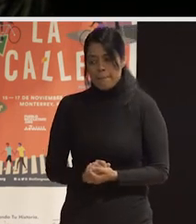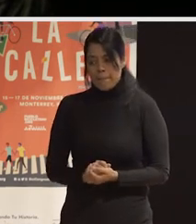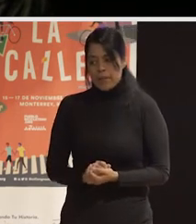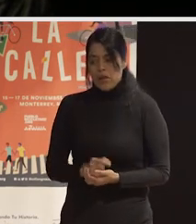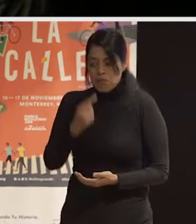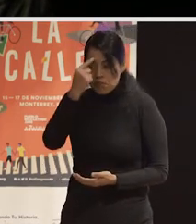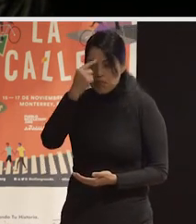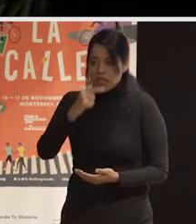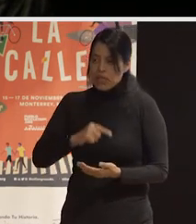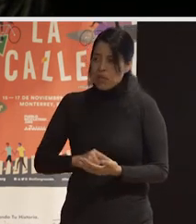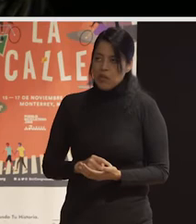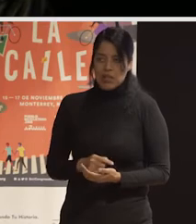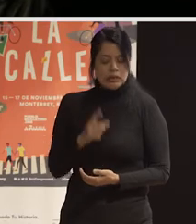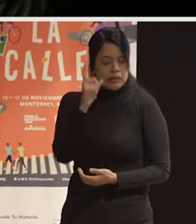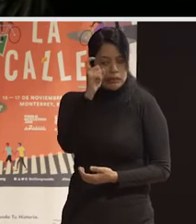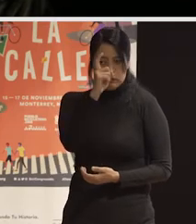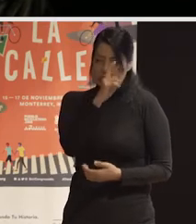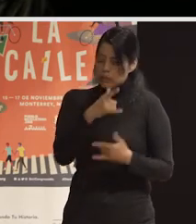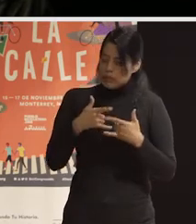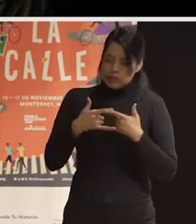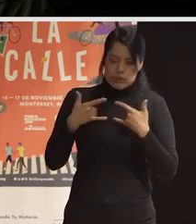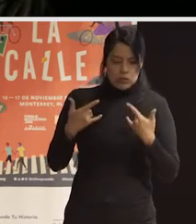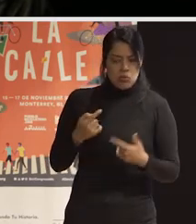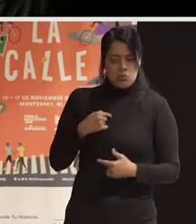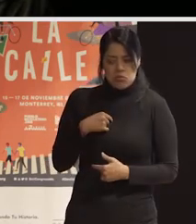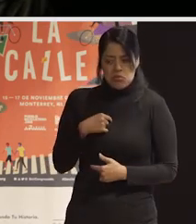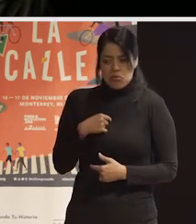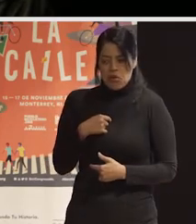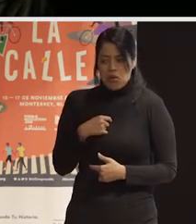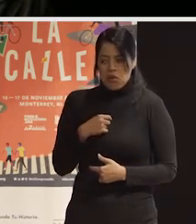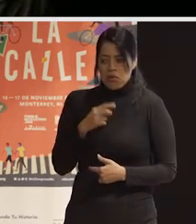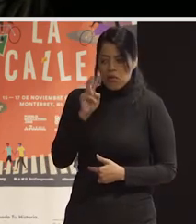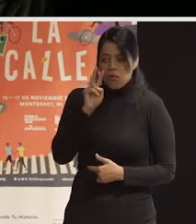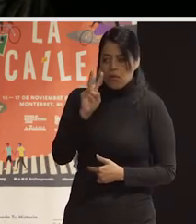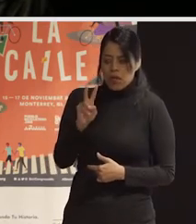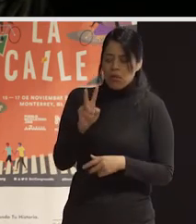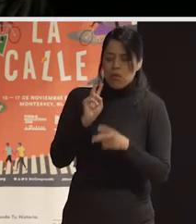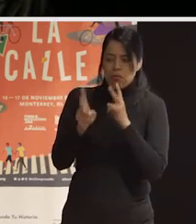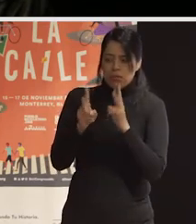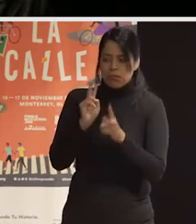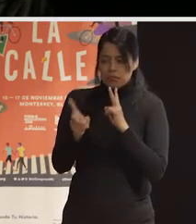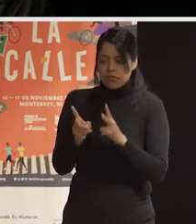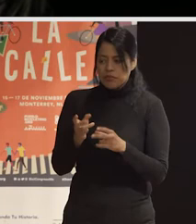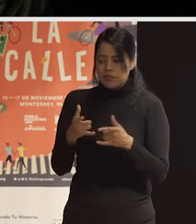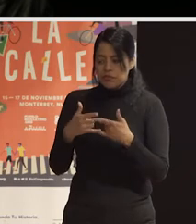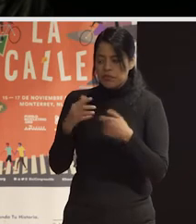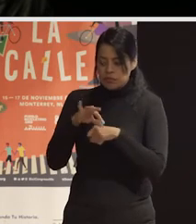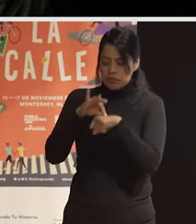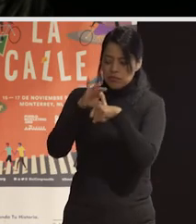creo que es doloroso escuchar los relatos que a mí me tocan este mucho que compartir y que me compartan este tipo de